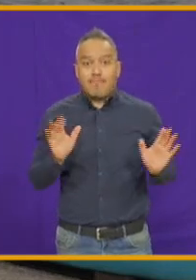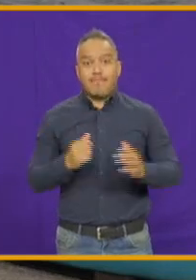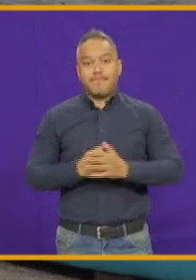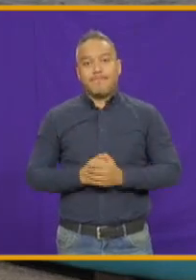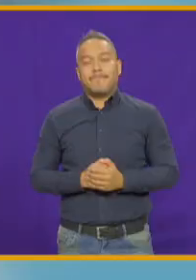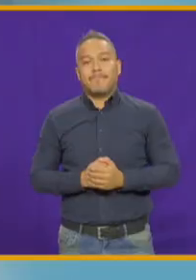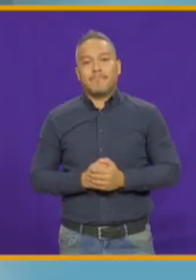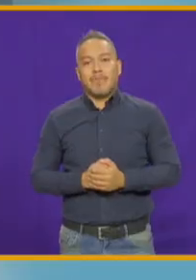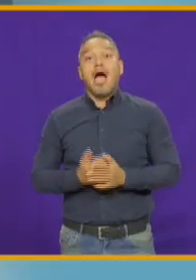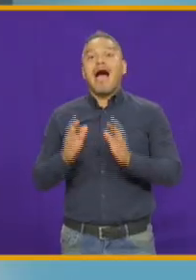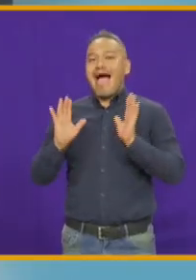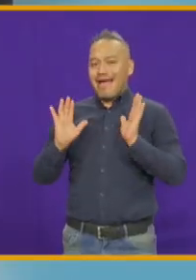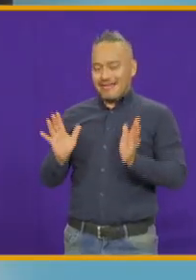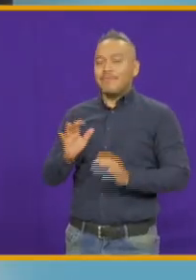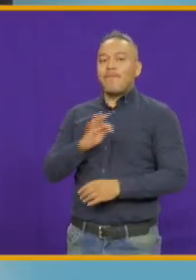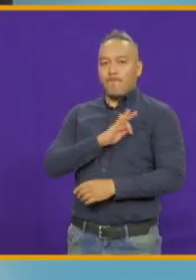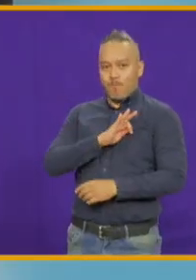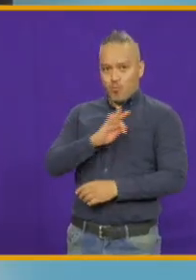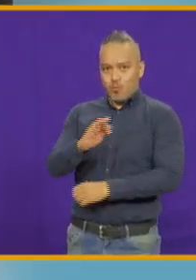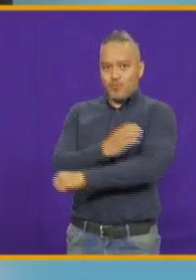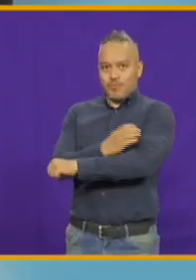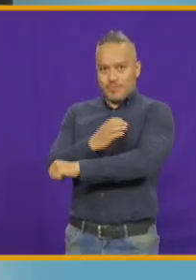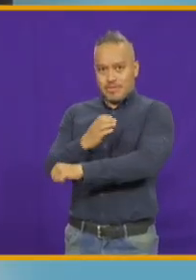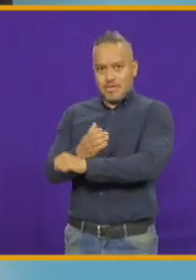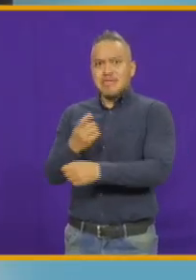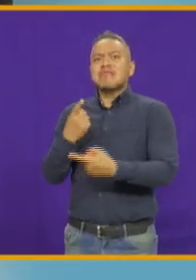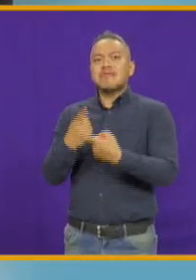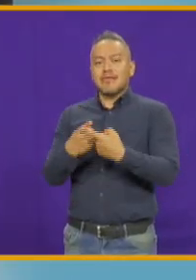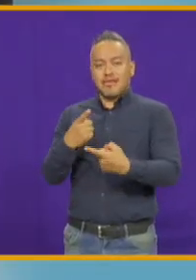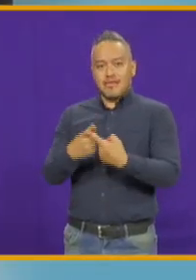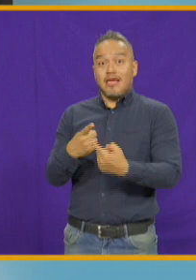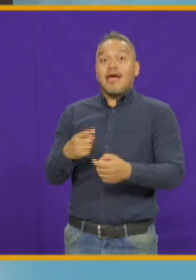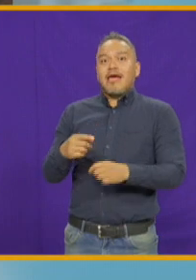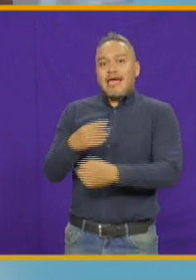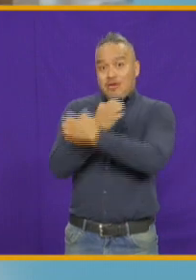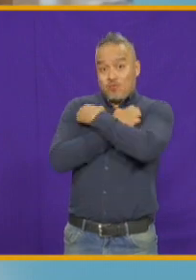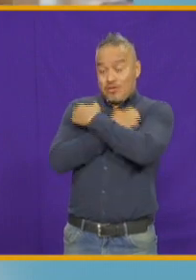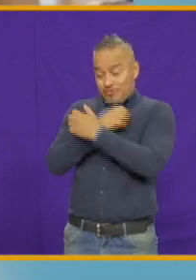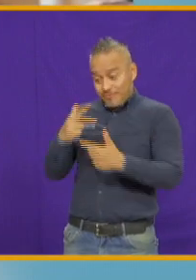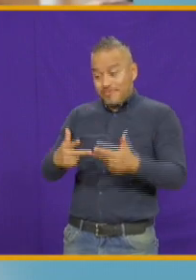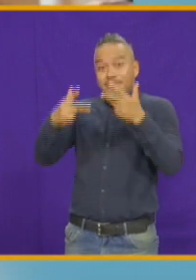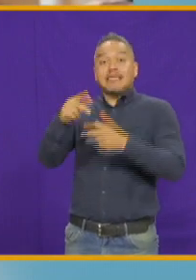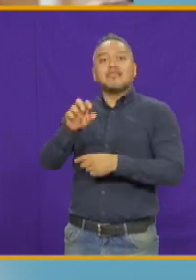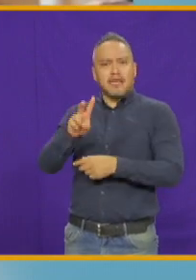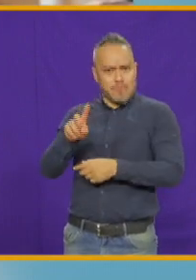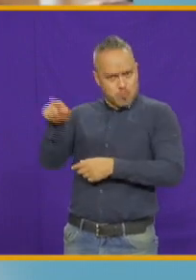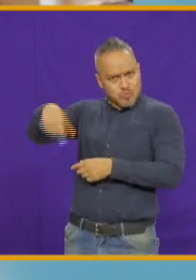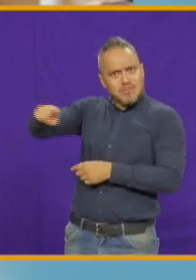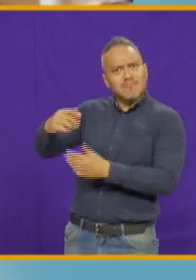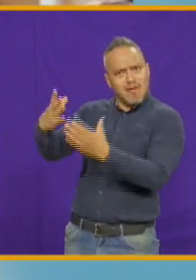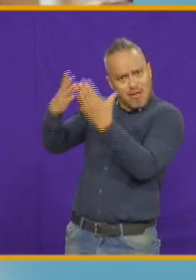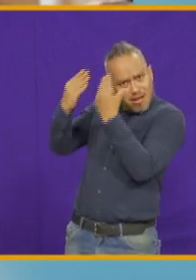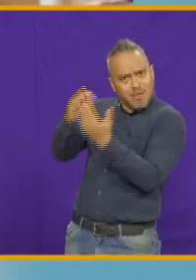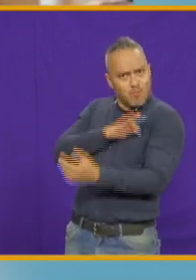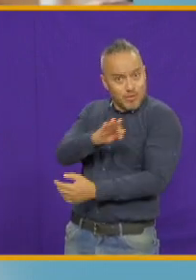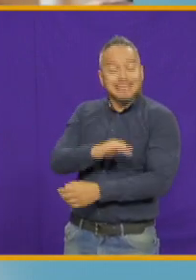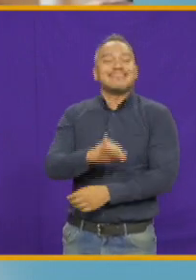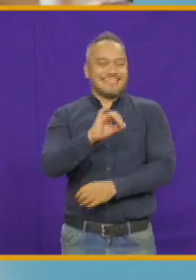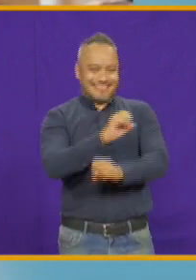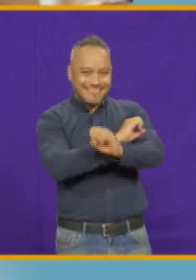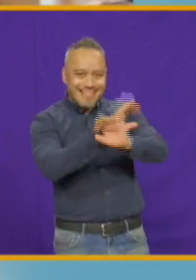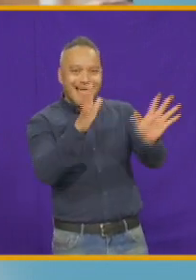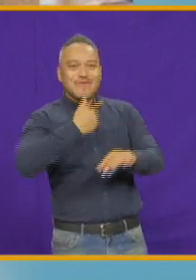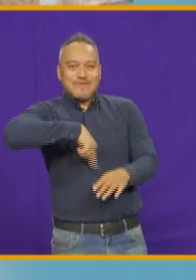y lo podemos hacer acompañándonos de la coordinación a educación a distancia de la SEP Así es la intención es esa ofrecerles